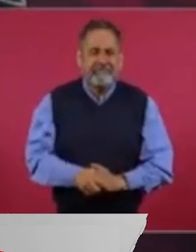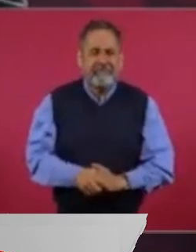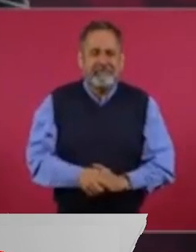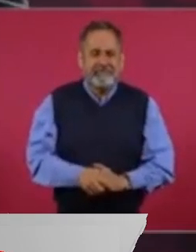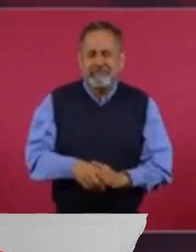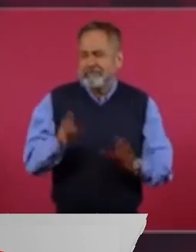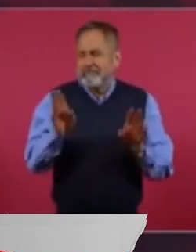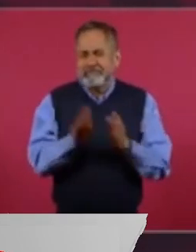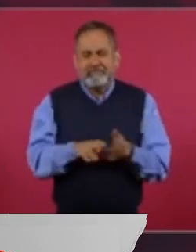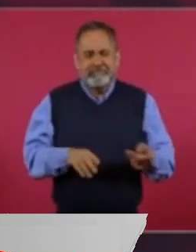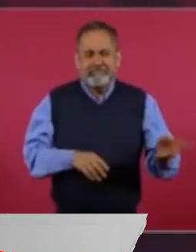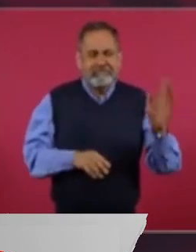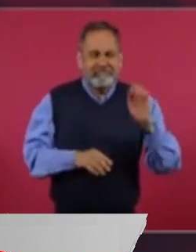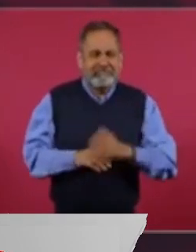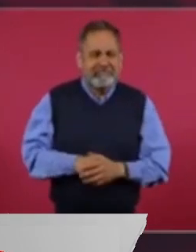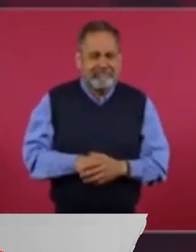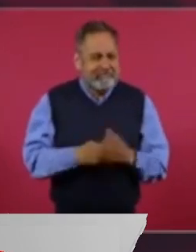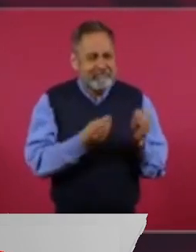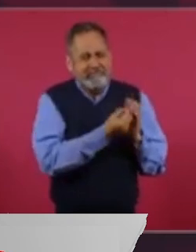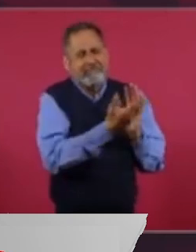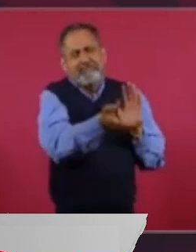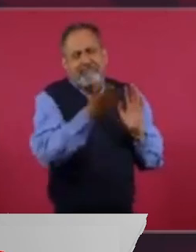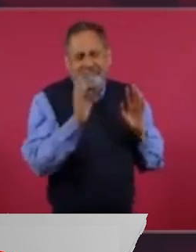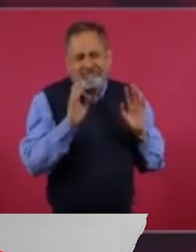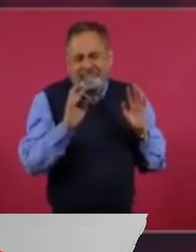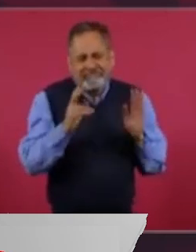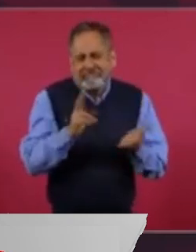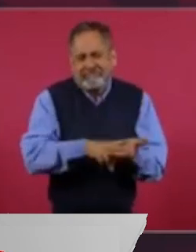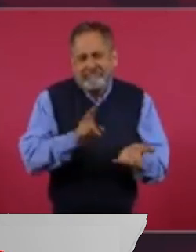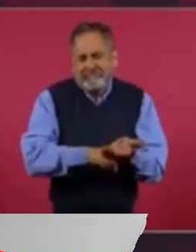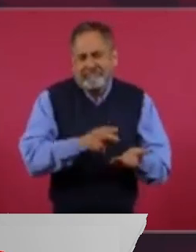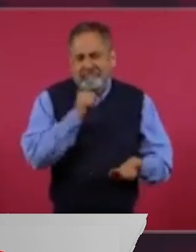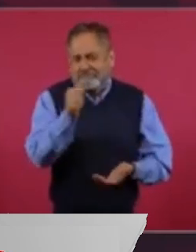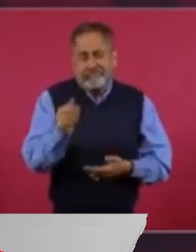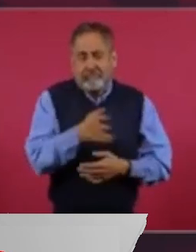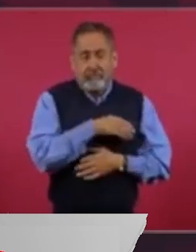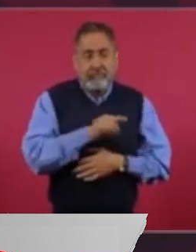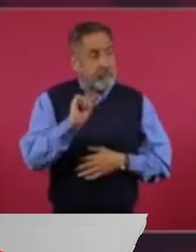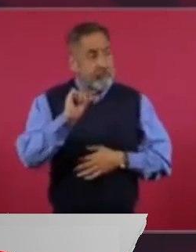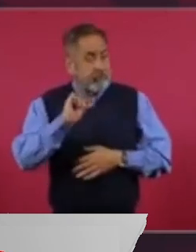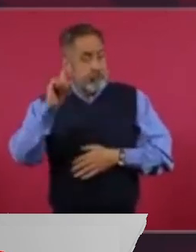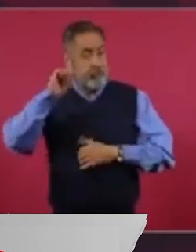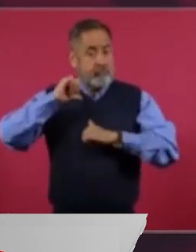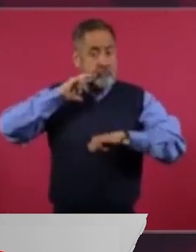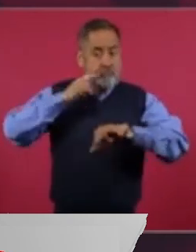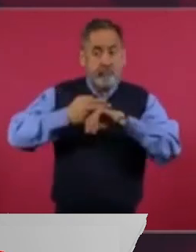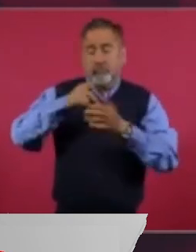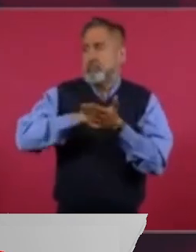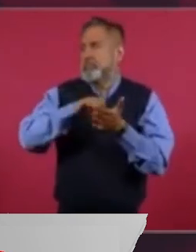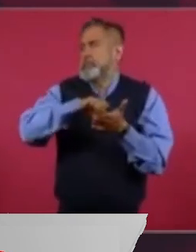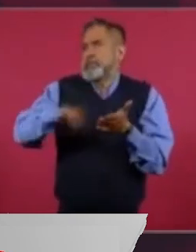o muchos otros, pero si lo dice